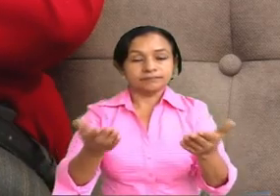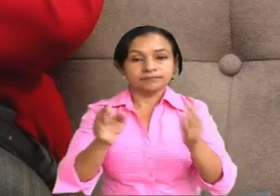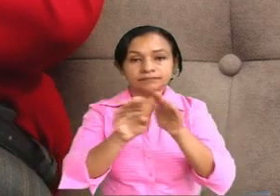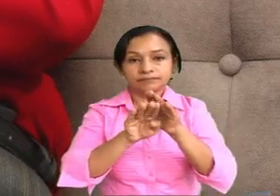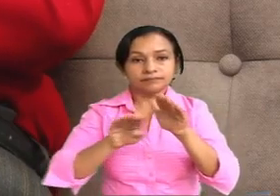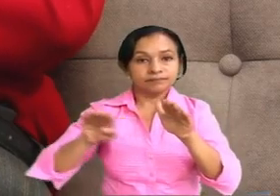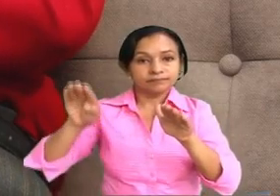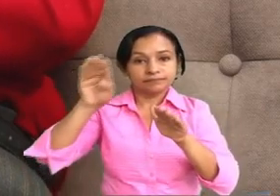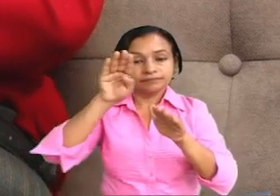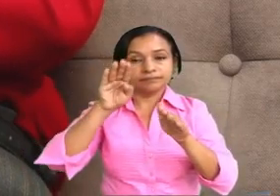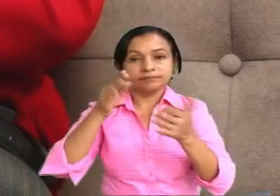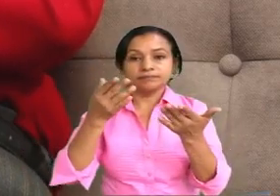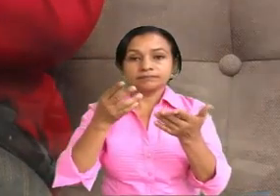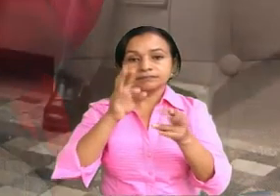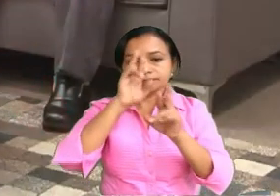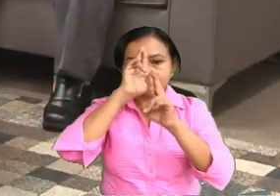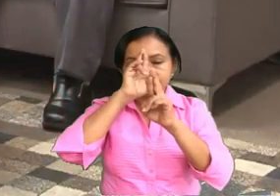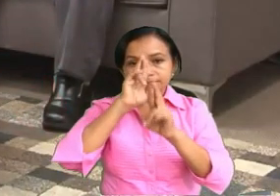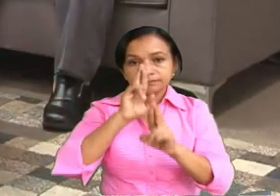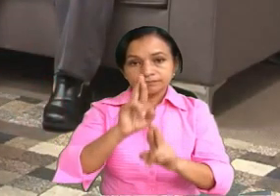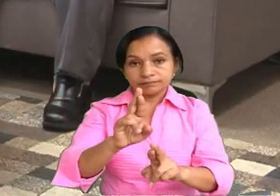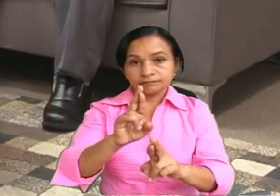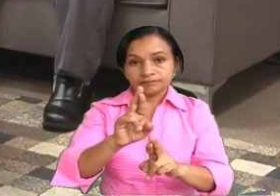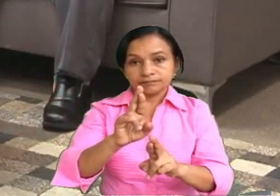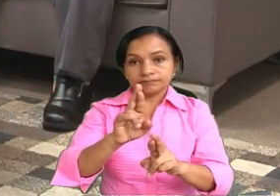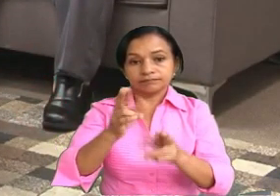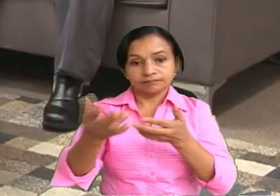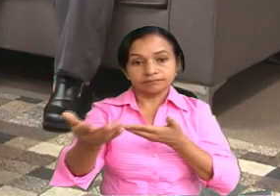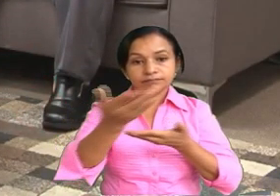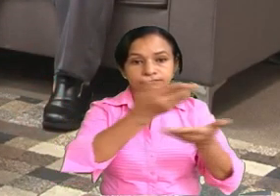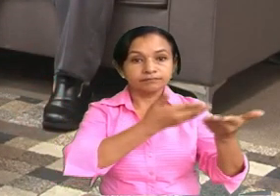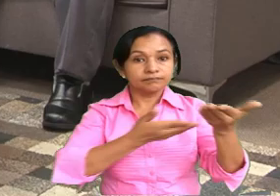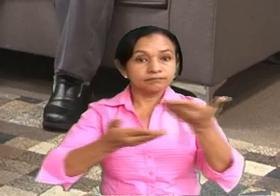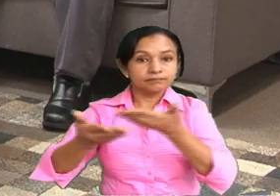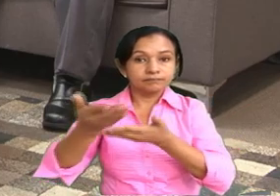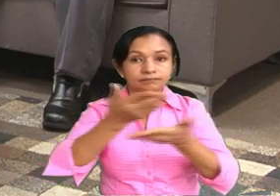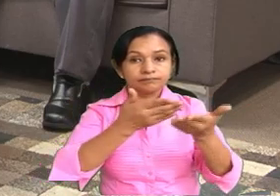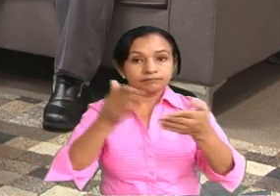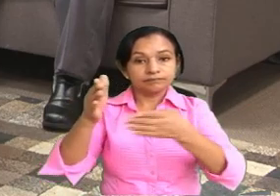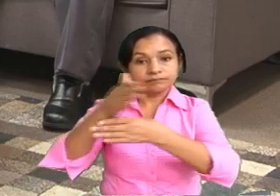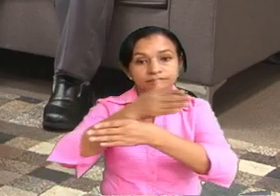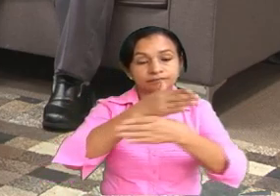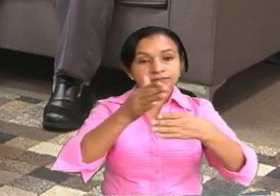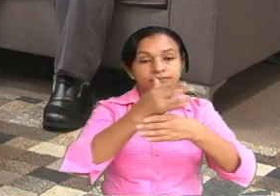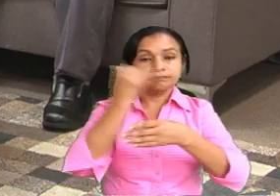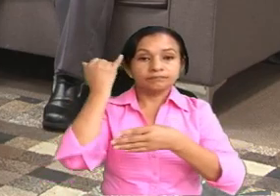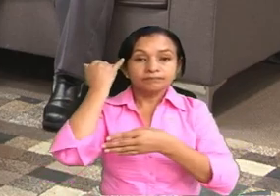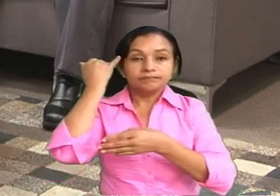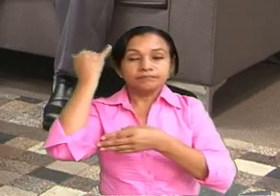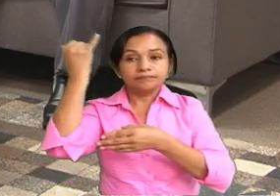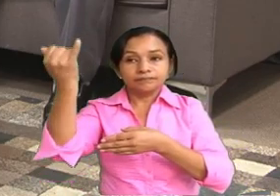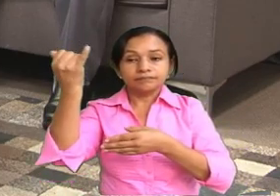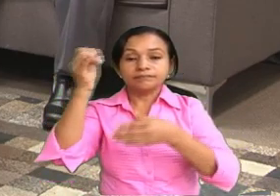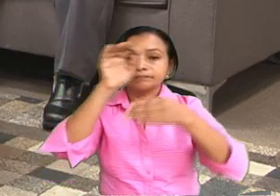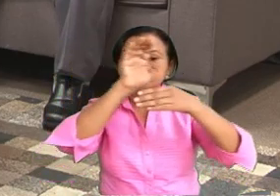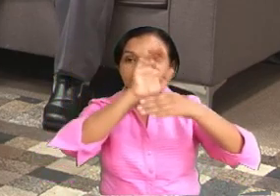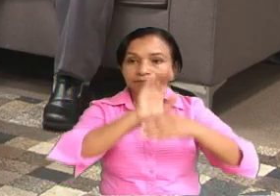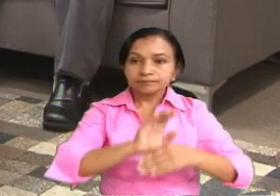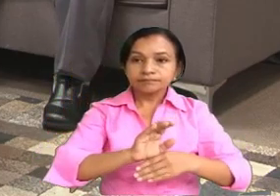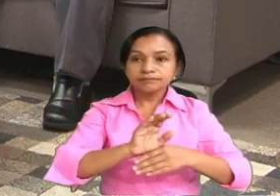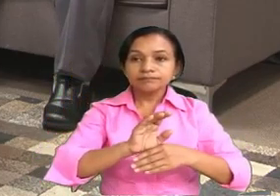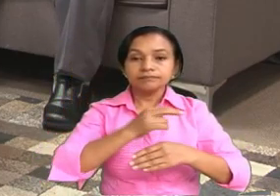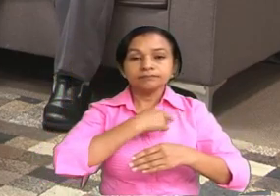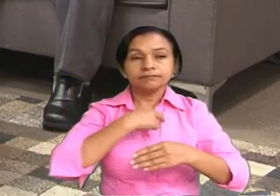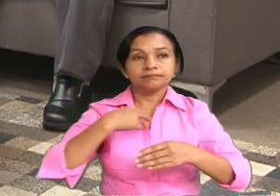sobre todo a respetar, porque ahí comparten y tienen diversidad de ideas, de costumbres, y eso